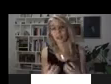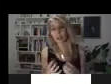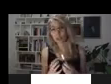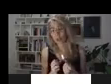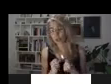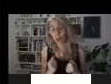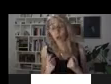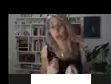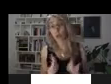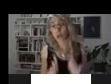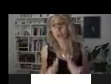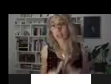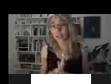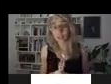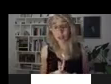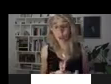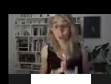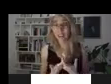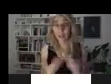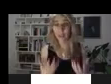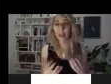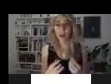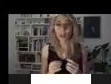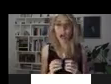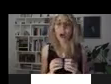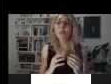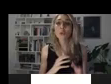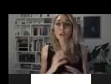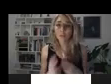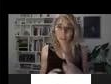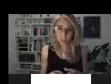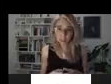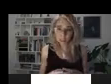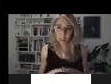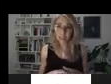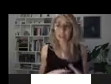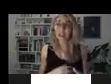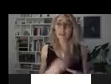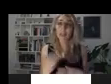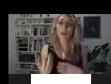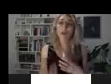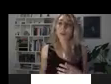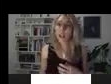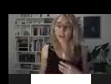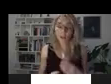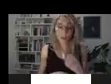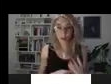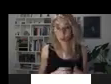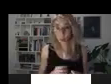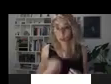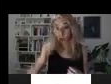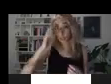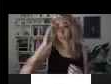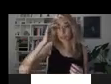todos estos elementos que yo hago como mucho ejercicio en cuantificarlo, muchas veces en determinados contextos